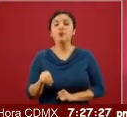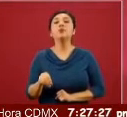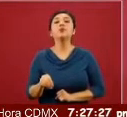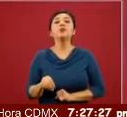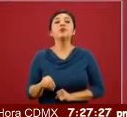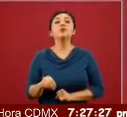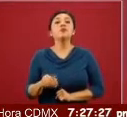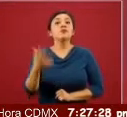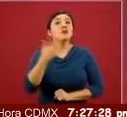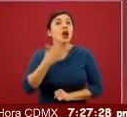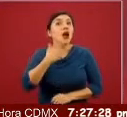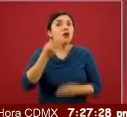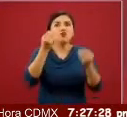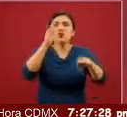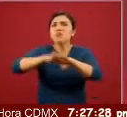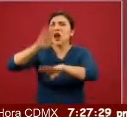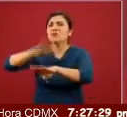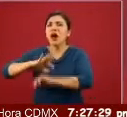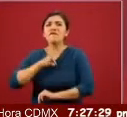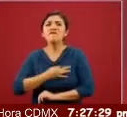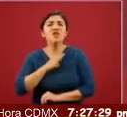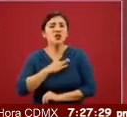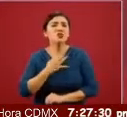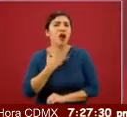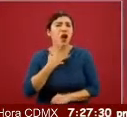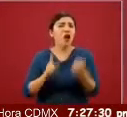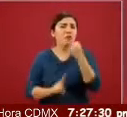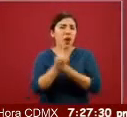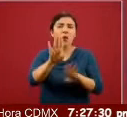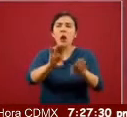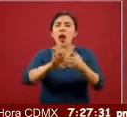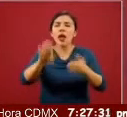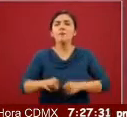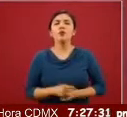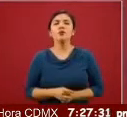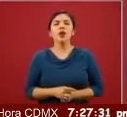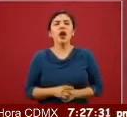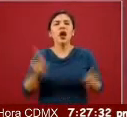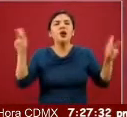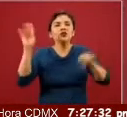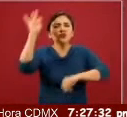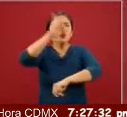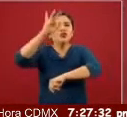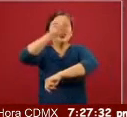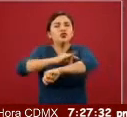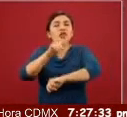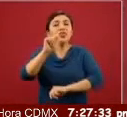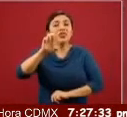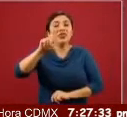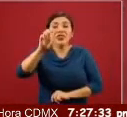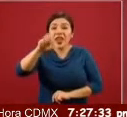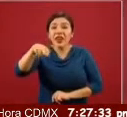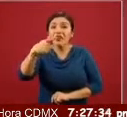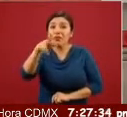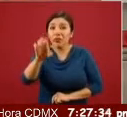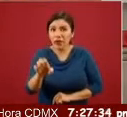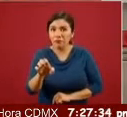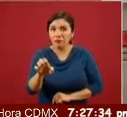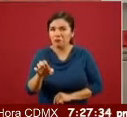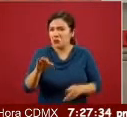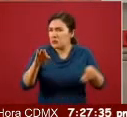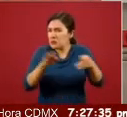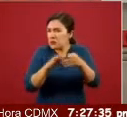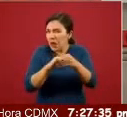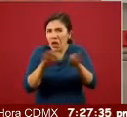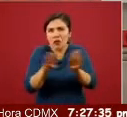Y hay muchos otros virus que lo causan. Por ejemplo, el dengue. Cerca del 75%, 3/4 partes de